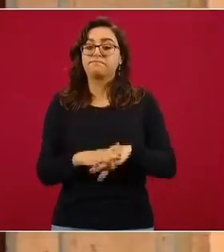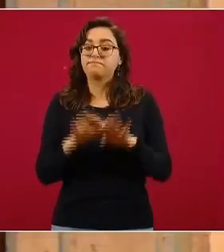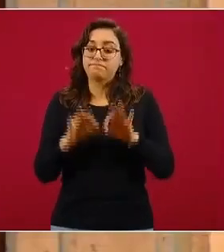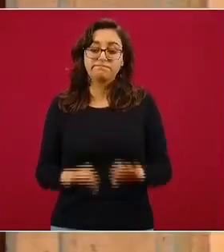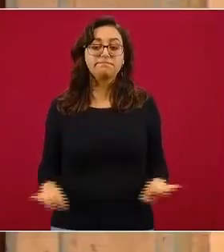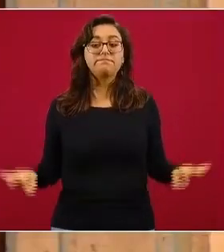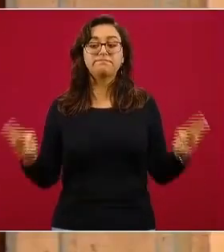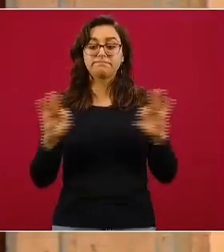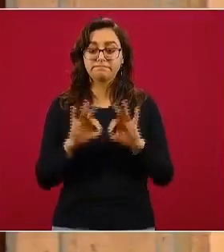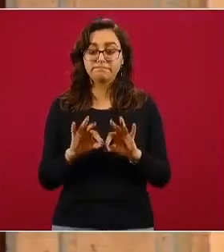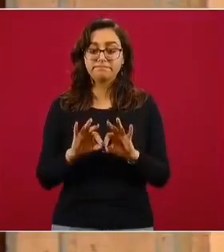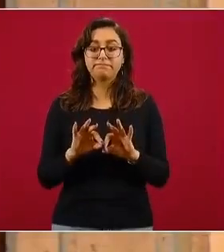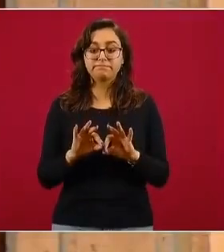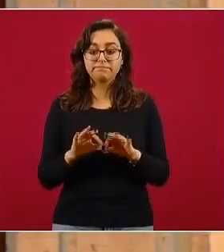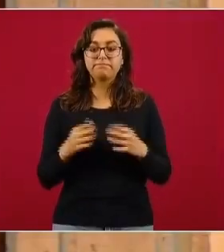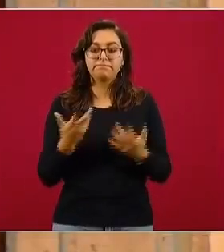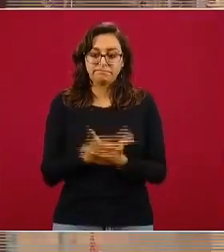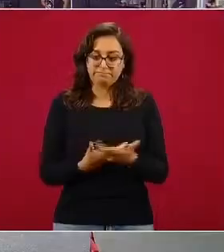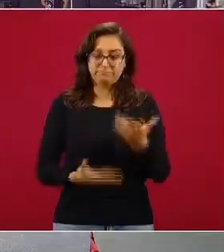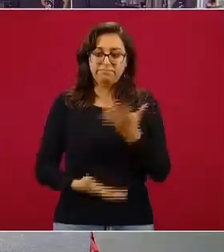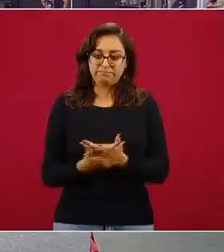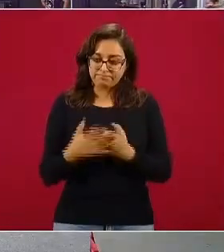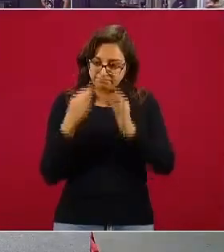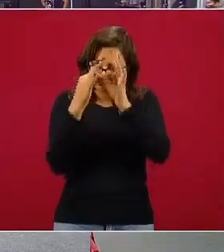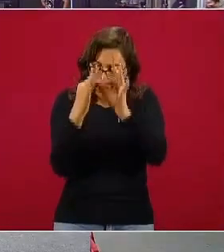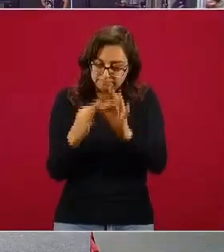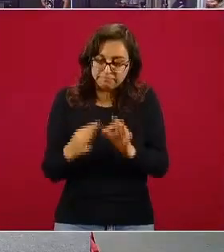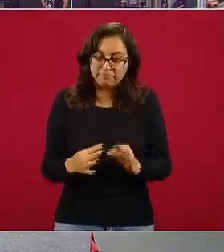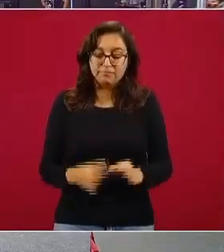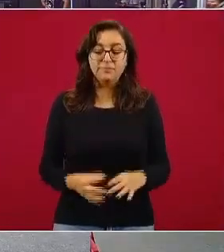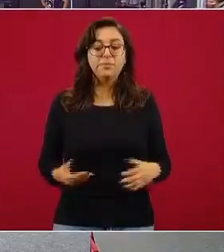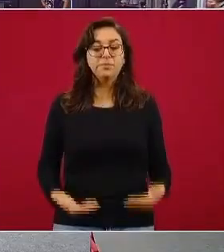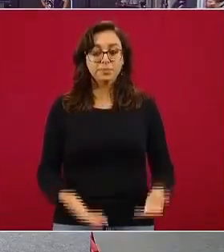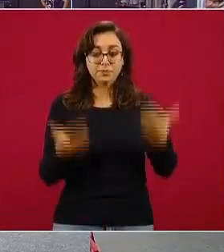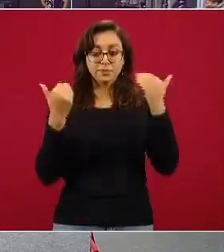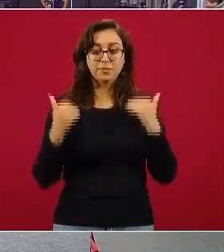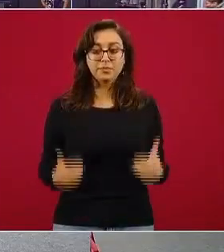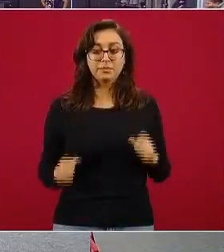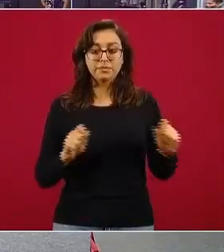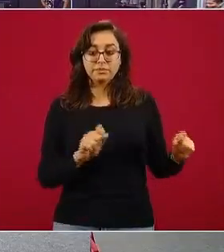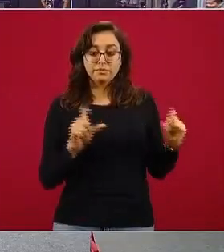lo más importante, ponerlas en práctica. Vamos a ver la